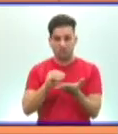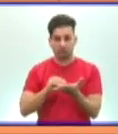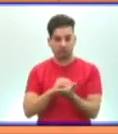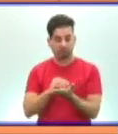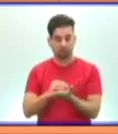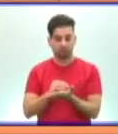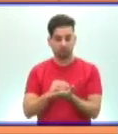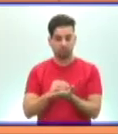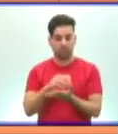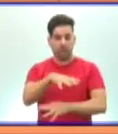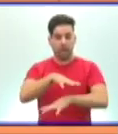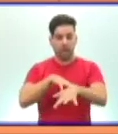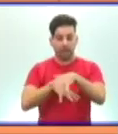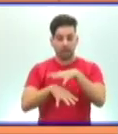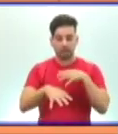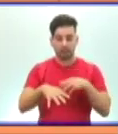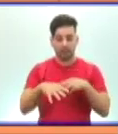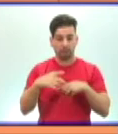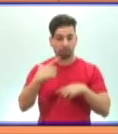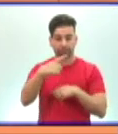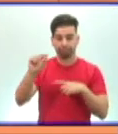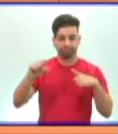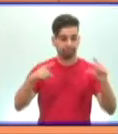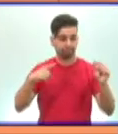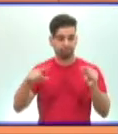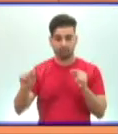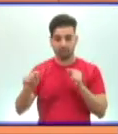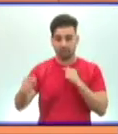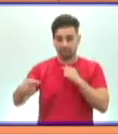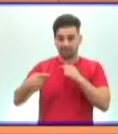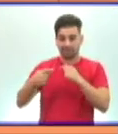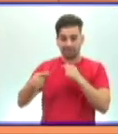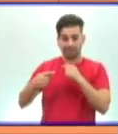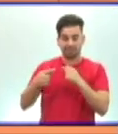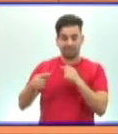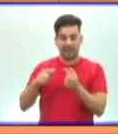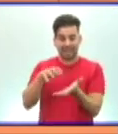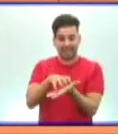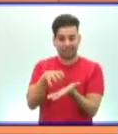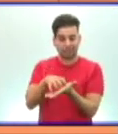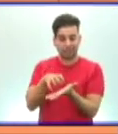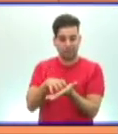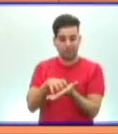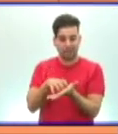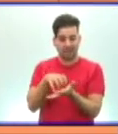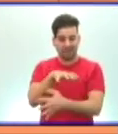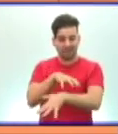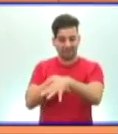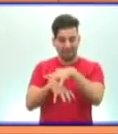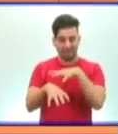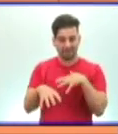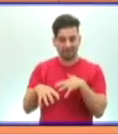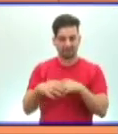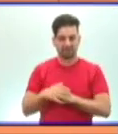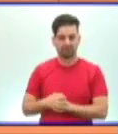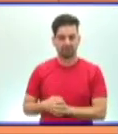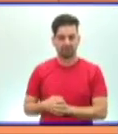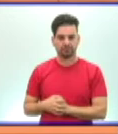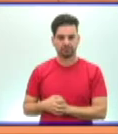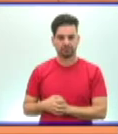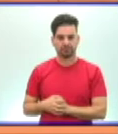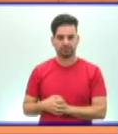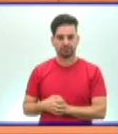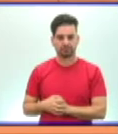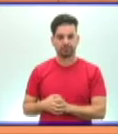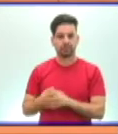a los lugares más cercanos a los seres humanos, comiencen a interactuar más con ellos, o se pierden algunas especies